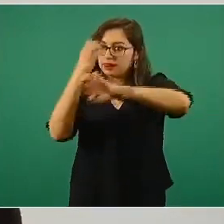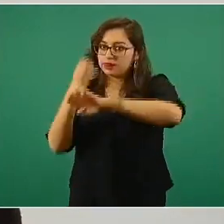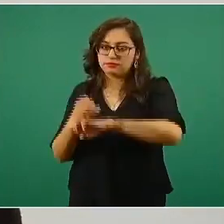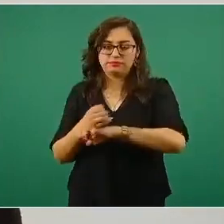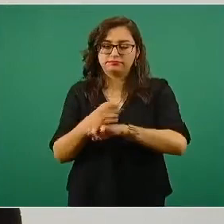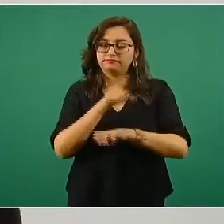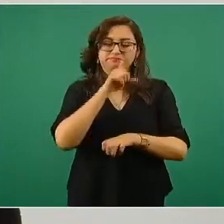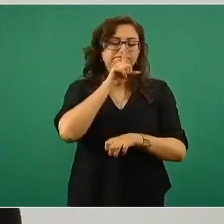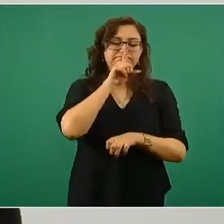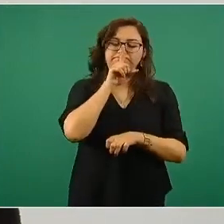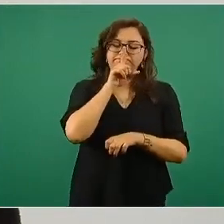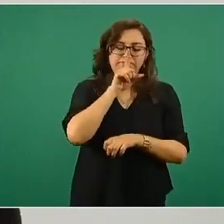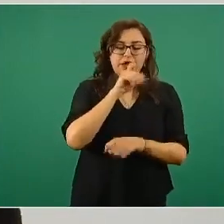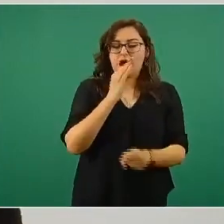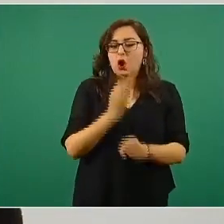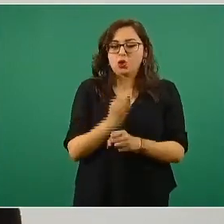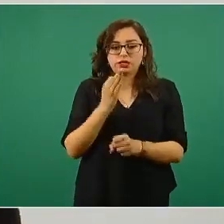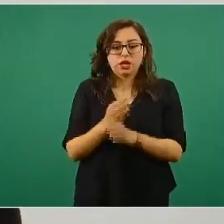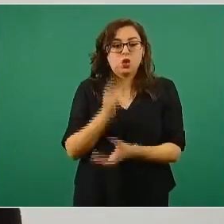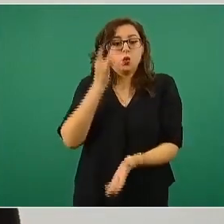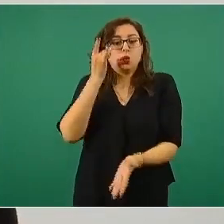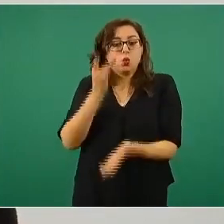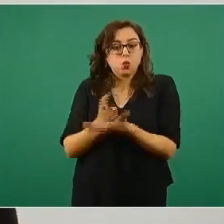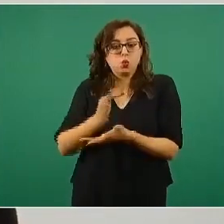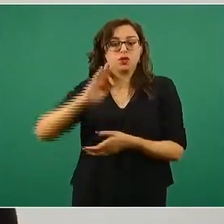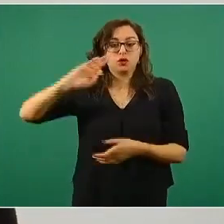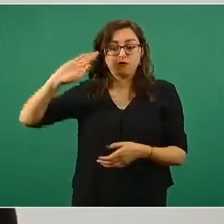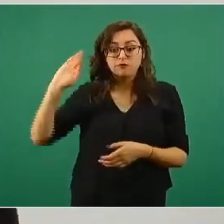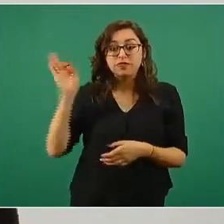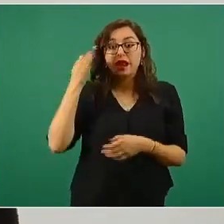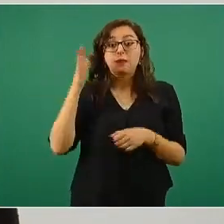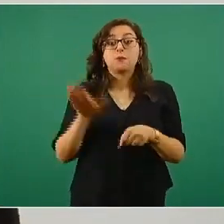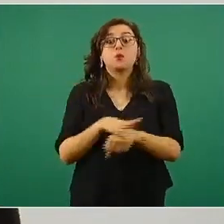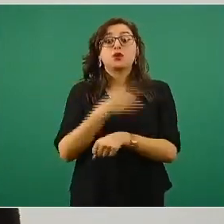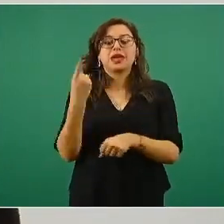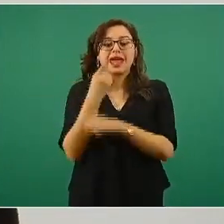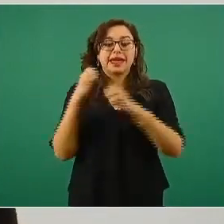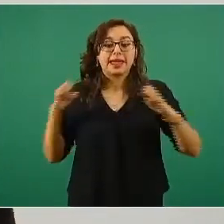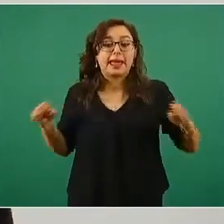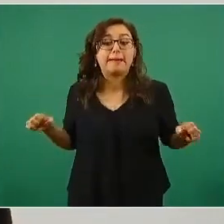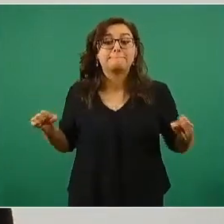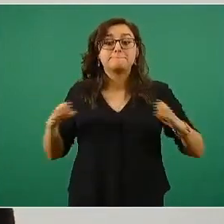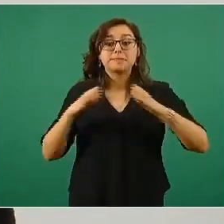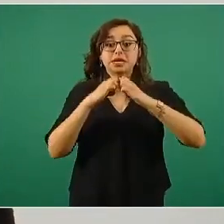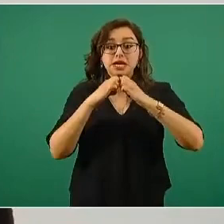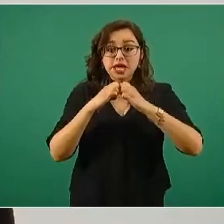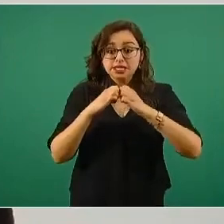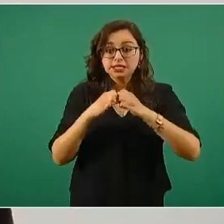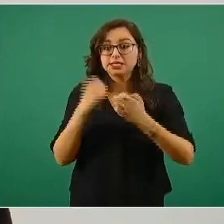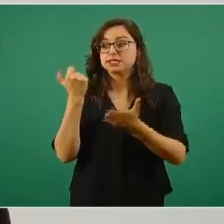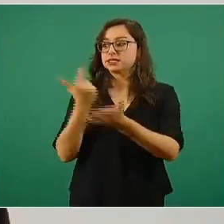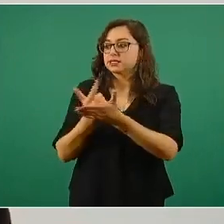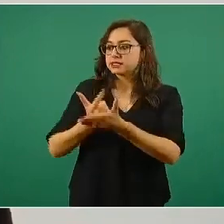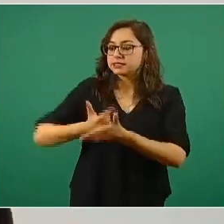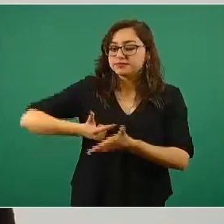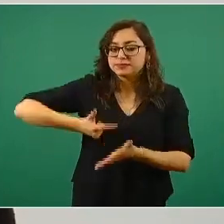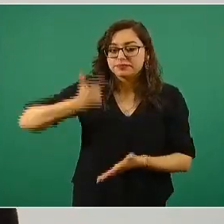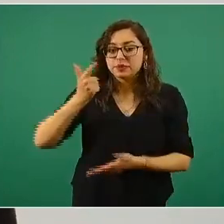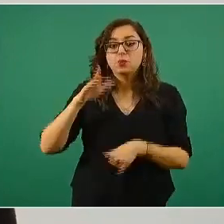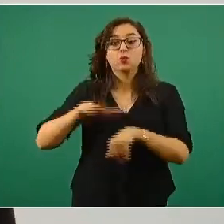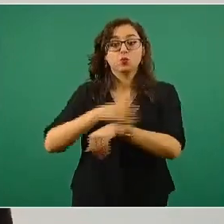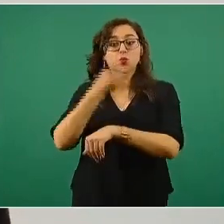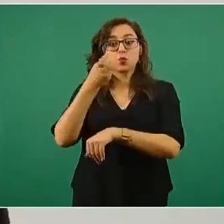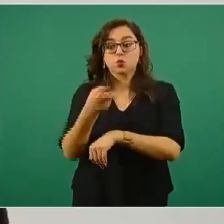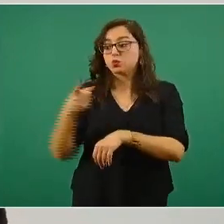historia, en este momento se está aplicando bajo un marco solamente de emergencia, y de ahí que este Comité Nacional de Expertos se